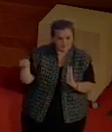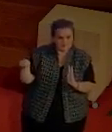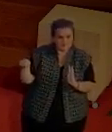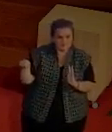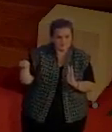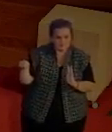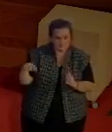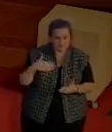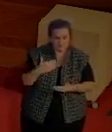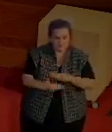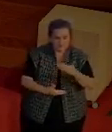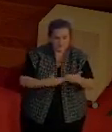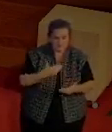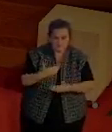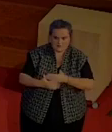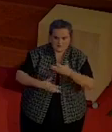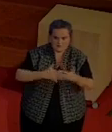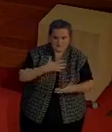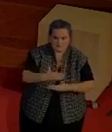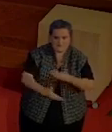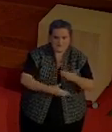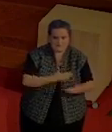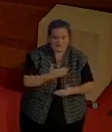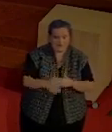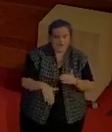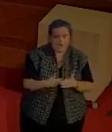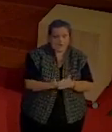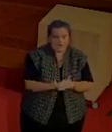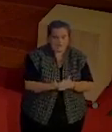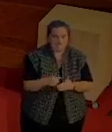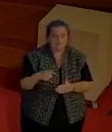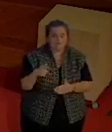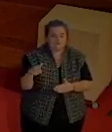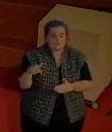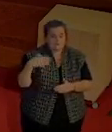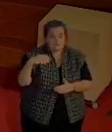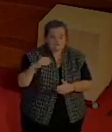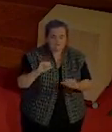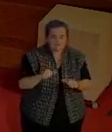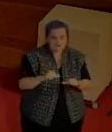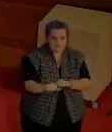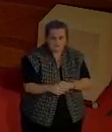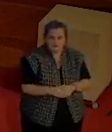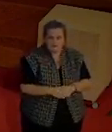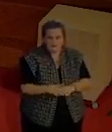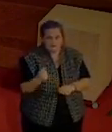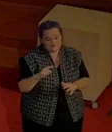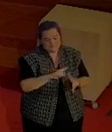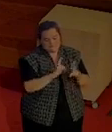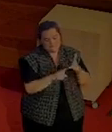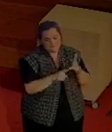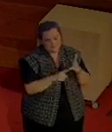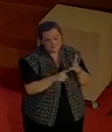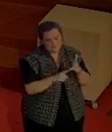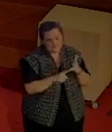proceso que lleva hasta el hasta la actualidad empieza con densia oping algunos dicen hombre faltó la quinta modernización la